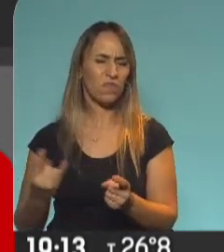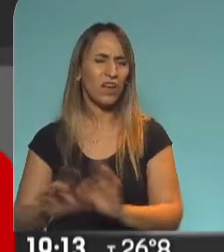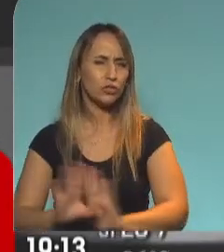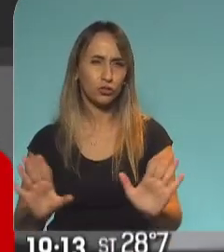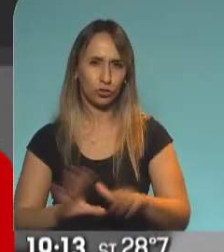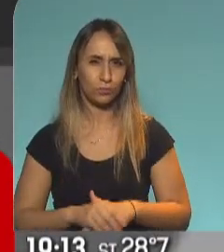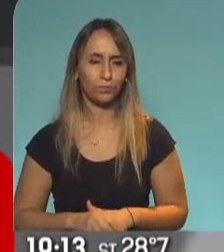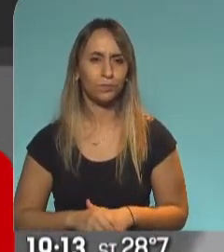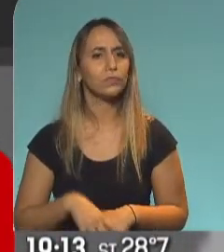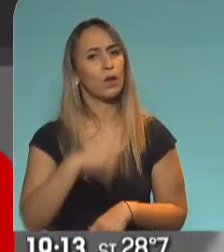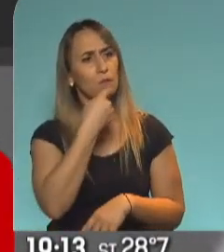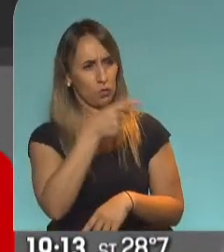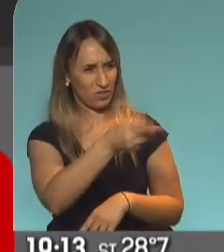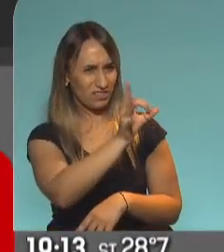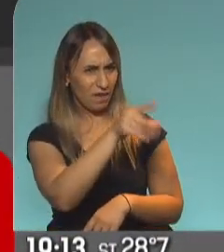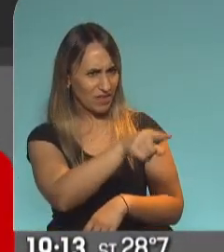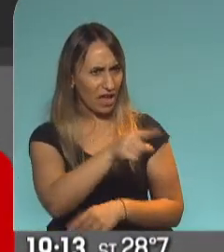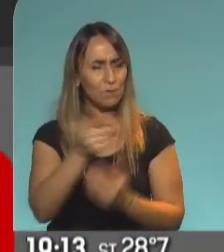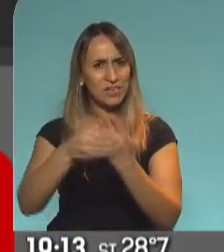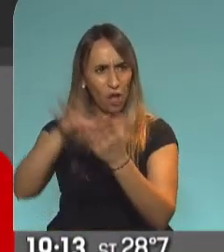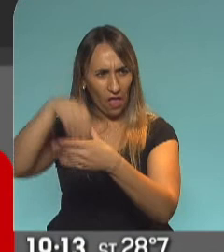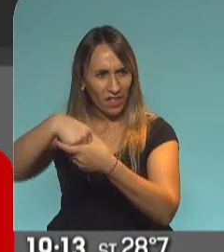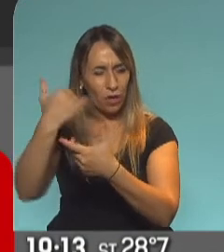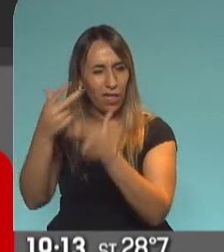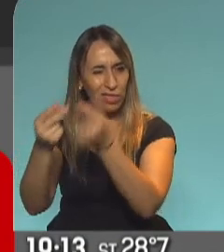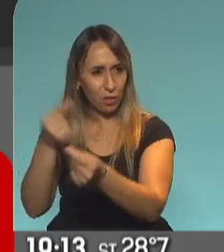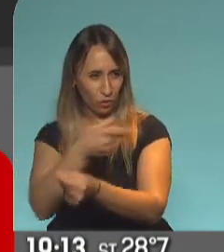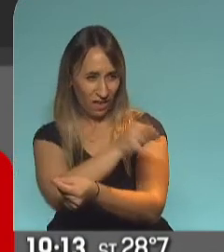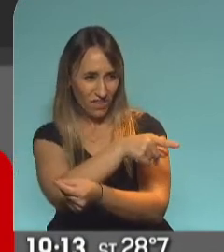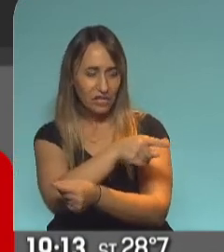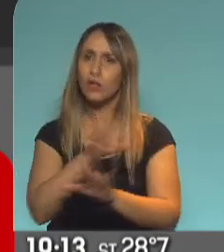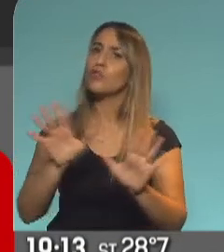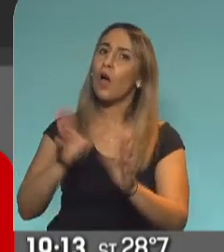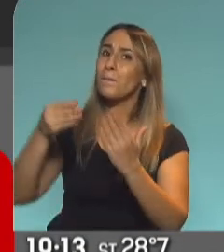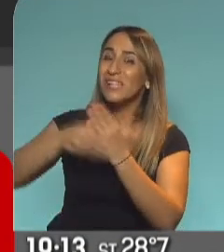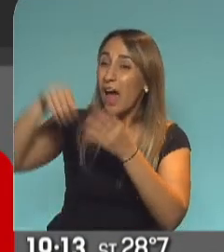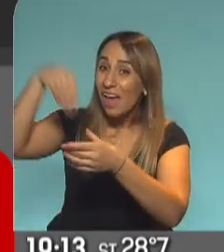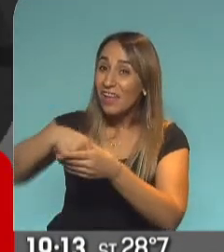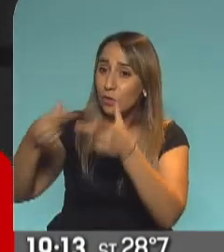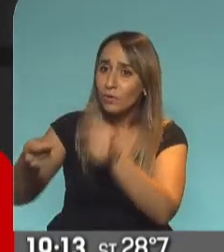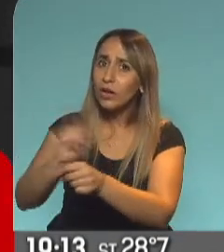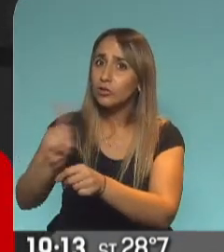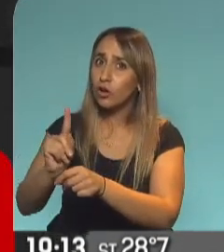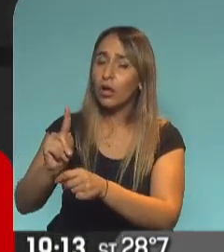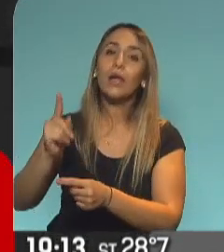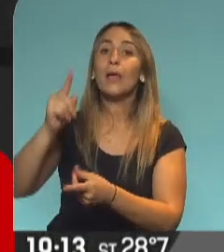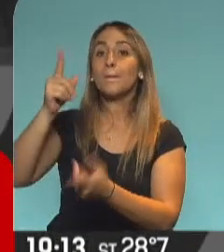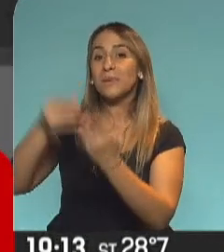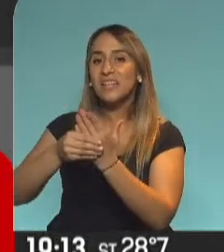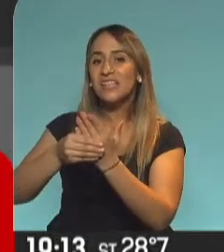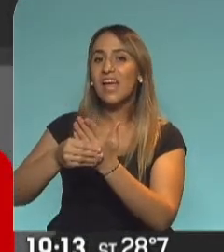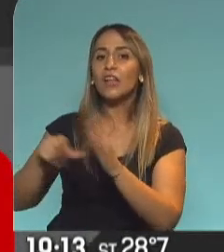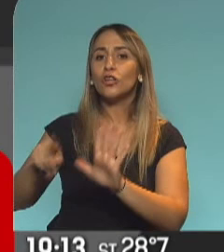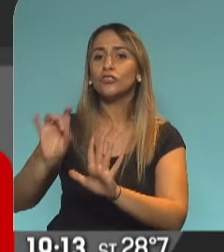conocías que se estaba vacunando en el Ministerio? No se estaba vacunando en el Ministerio se vacunó en esa situación puntual y